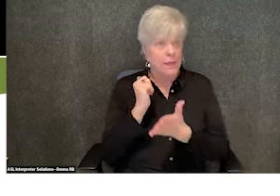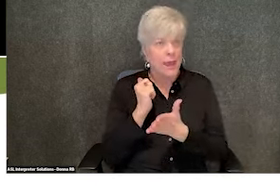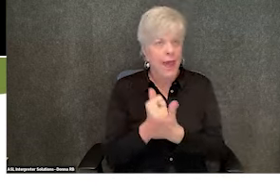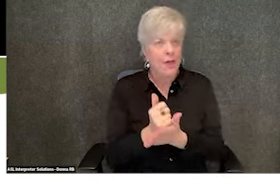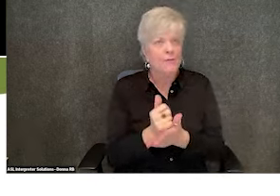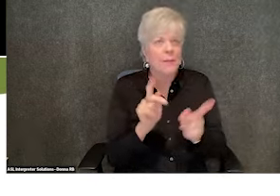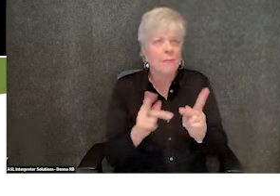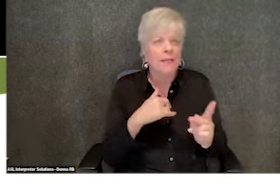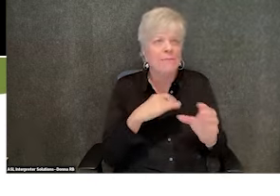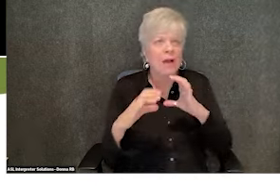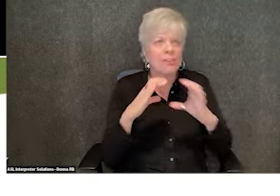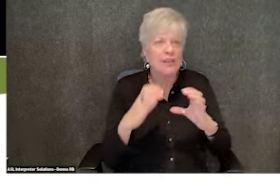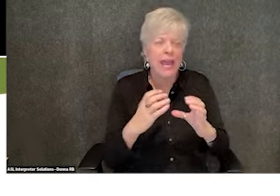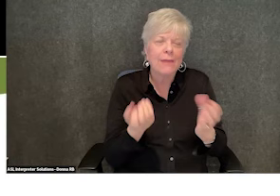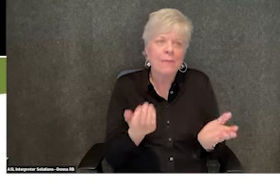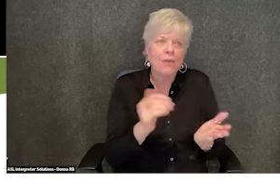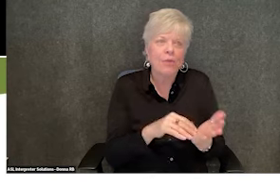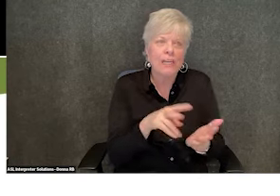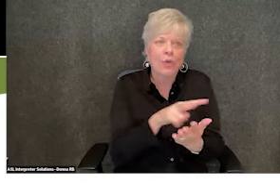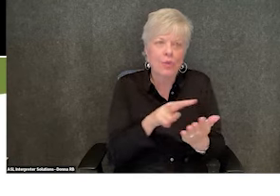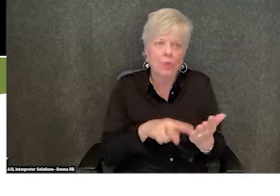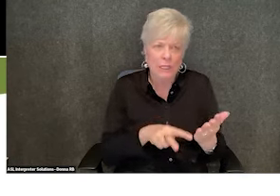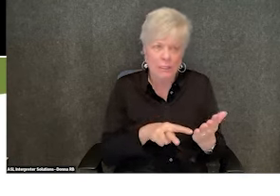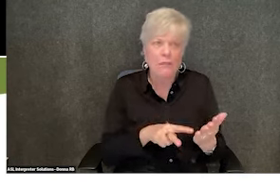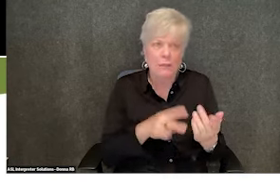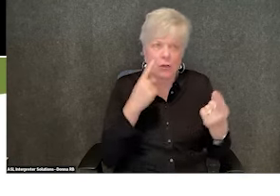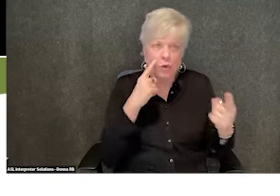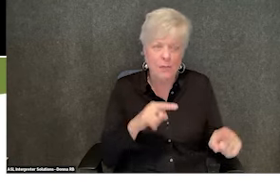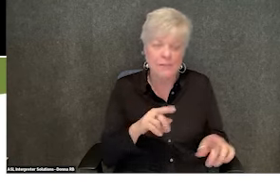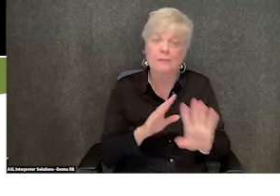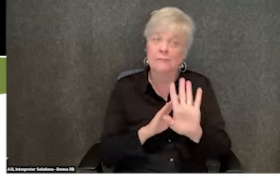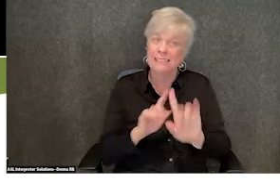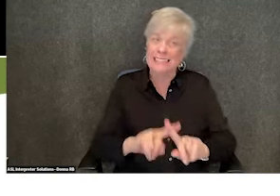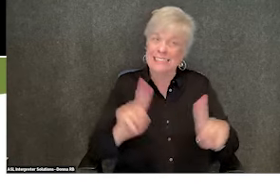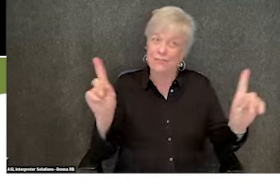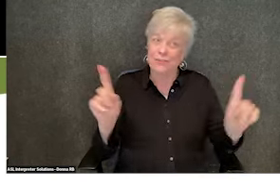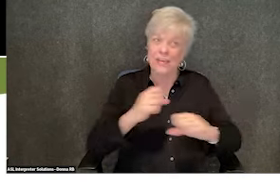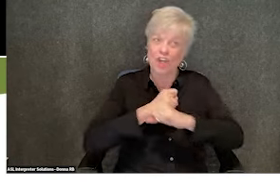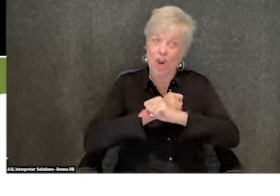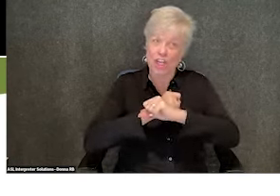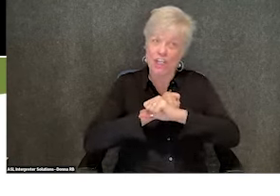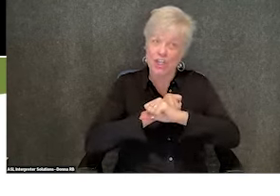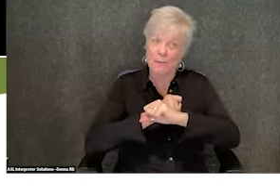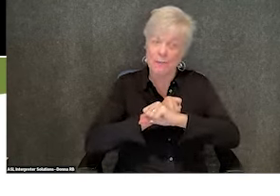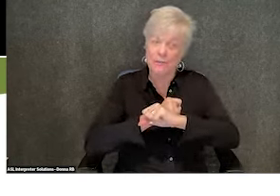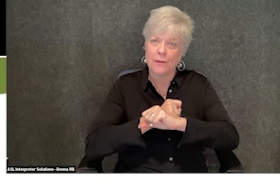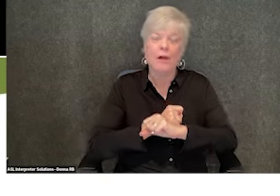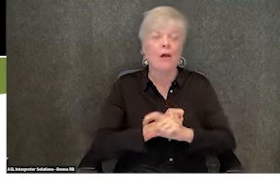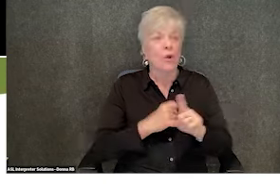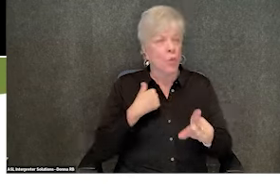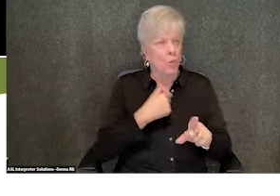decisiones. Tenemos una persona que puede repasar. Diferente a la tutoría,